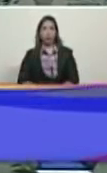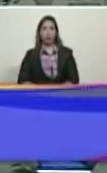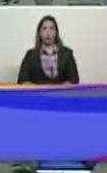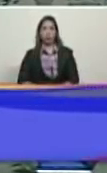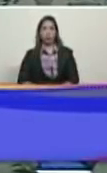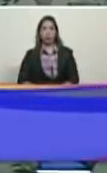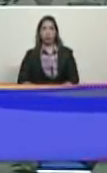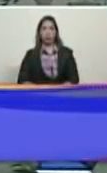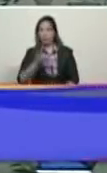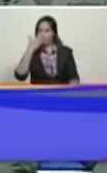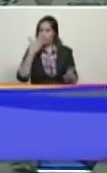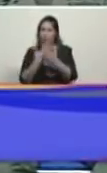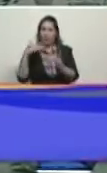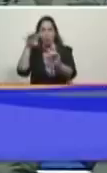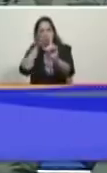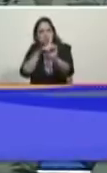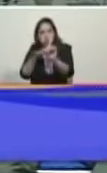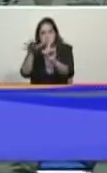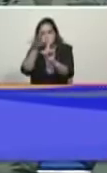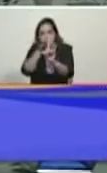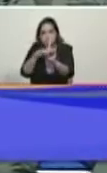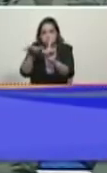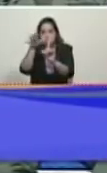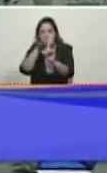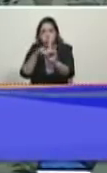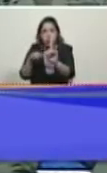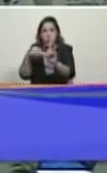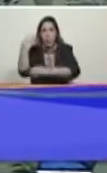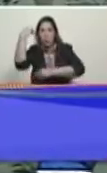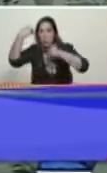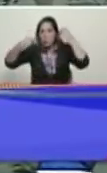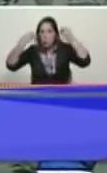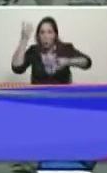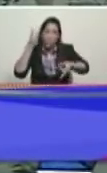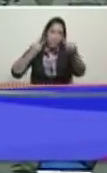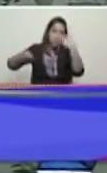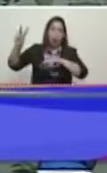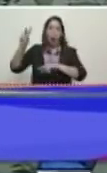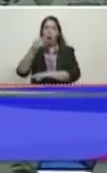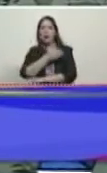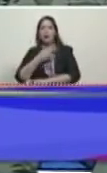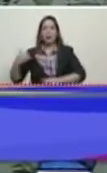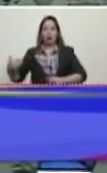frente a las conspiraciones de la traición que viene de Bogotá,